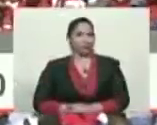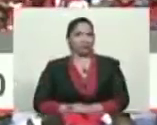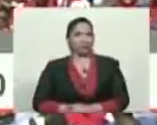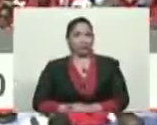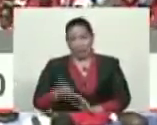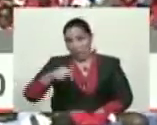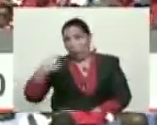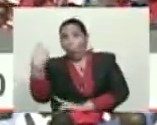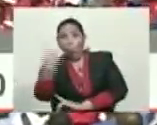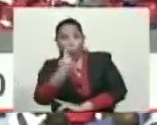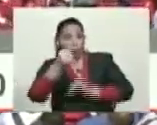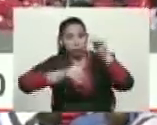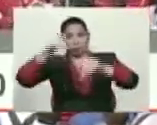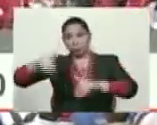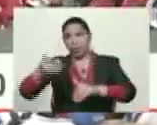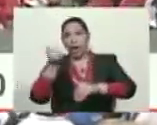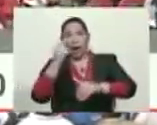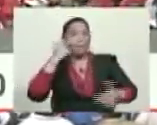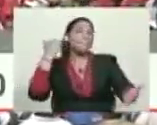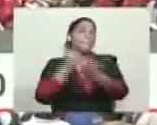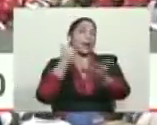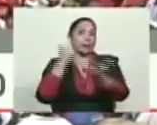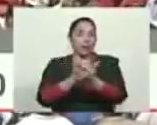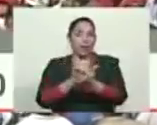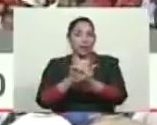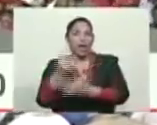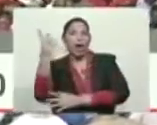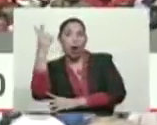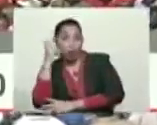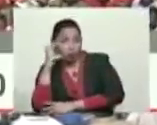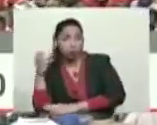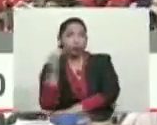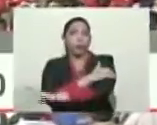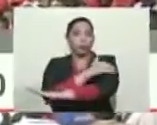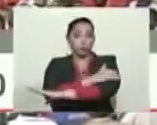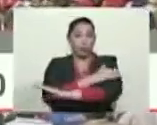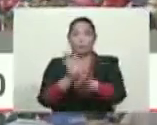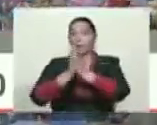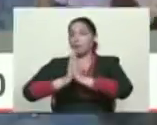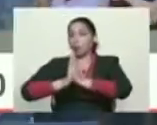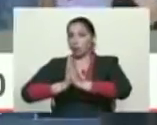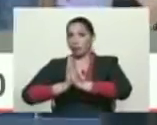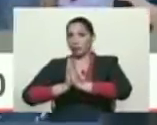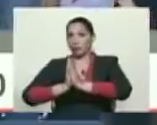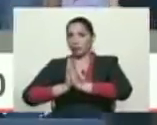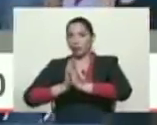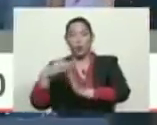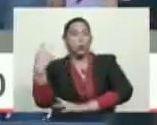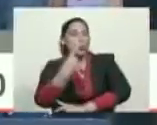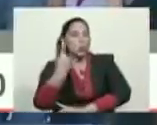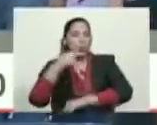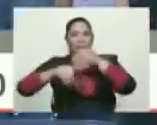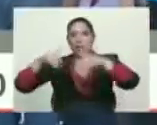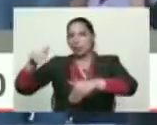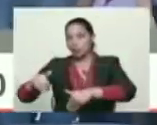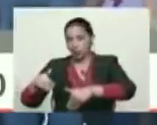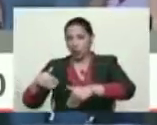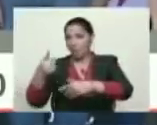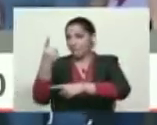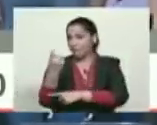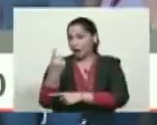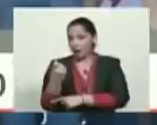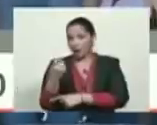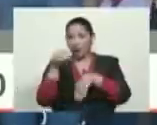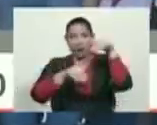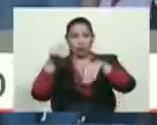Aquí la única elección que está pendiente, escuchen escuálidos, no los agarre por sorpresa. La única elección que está pendiente son